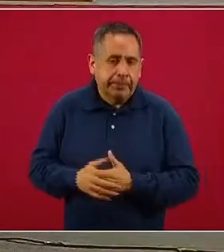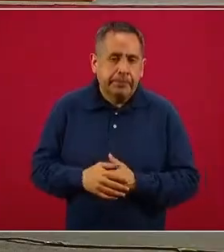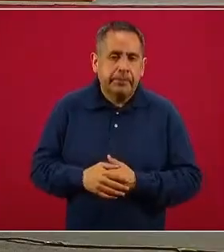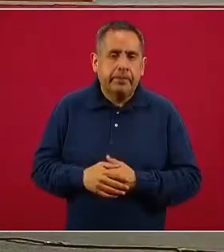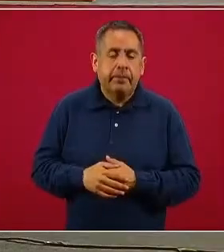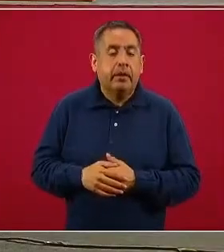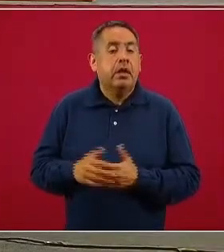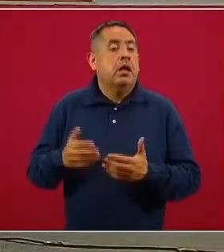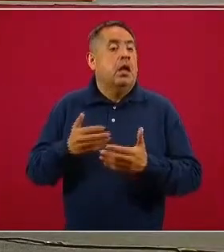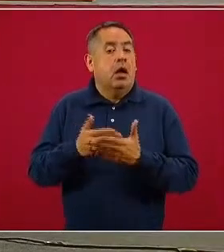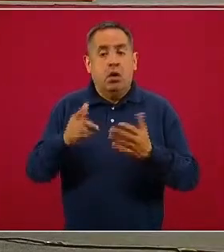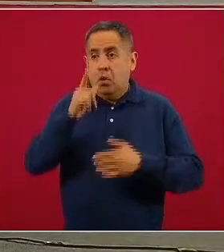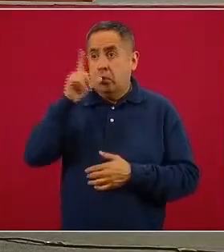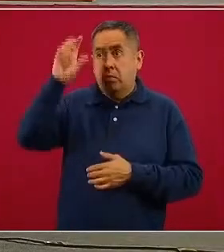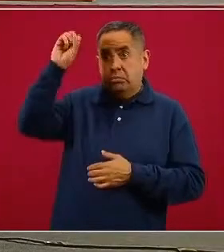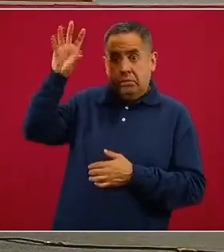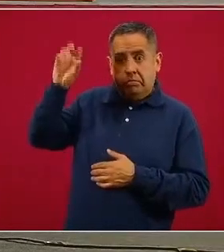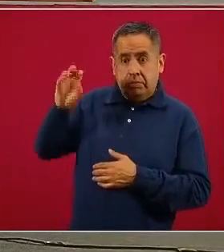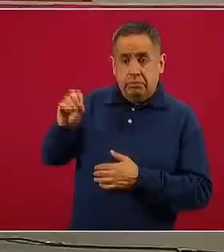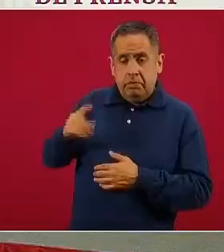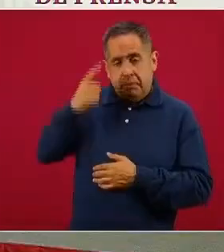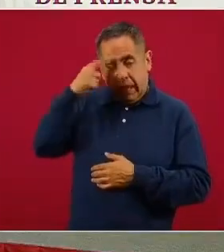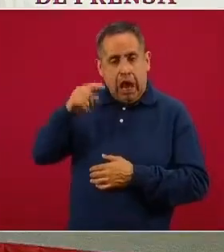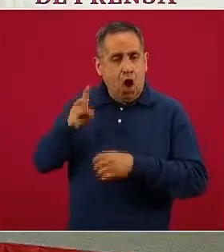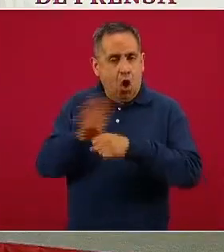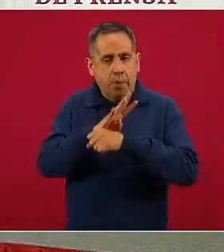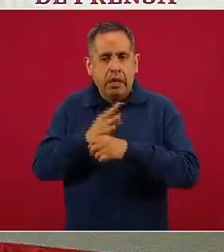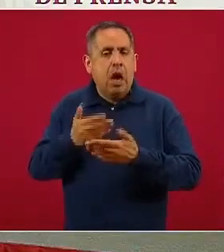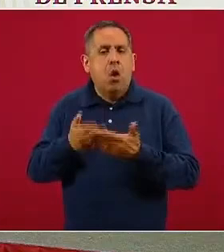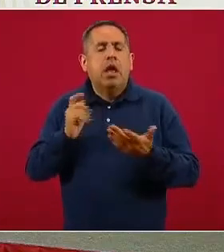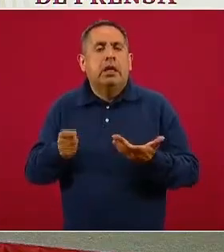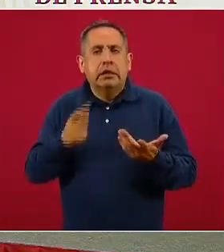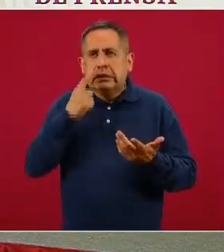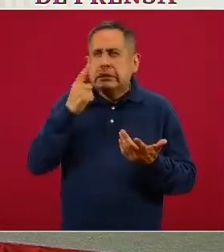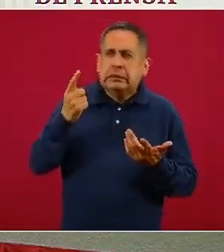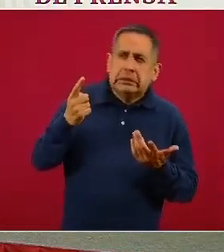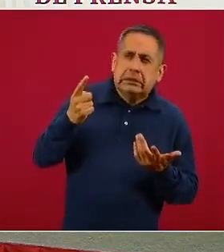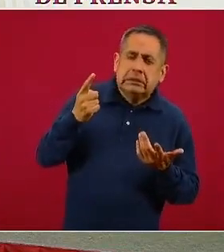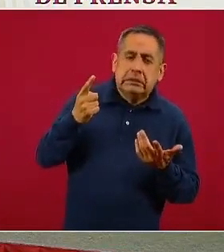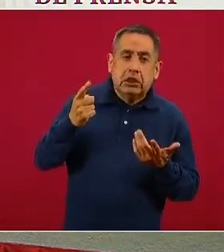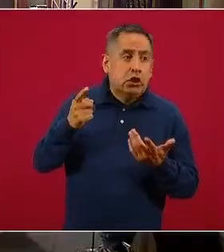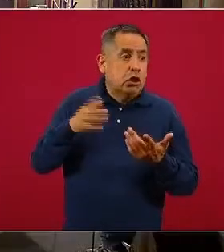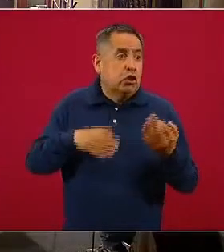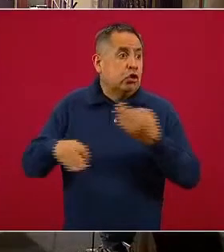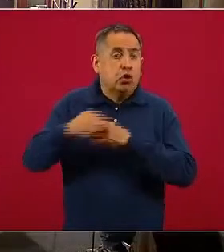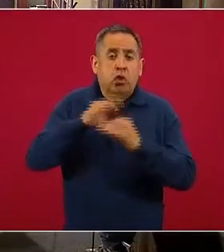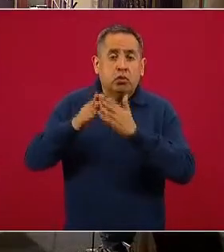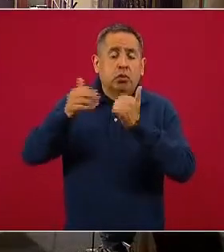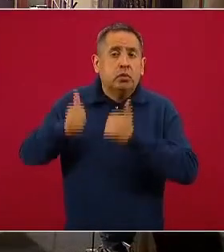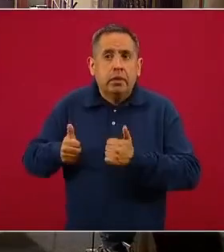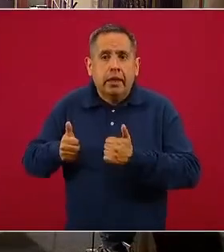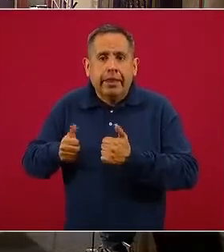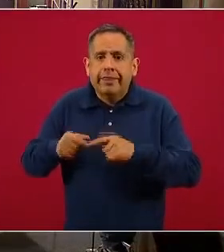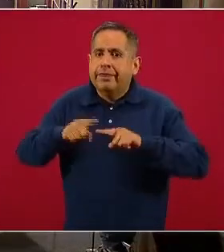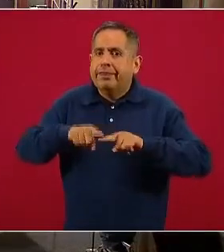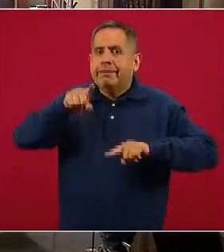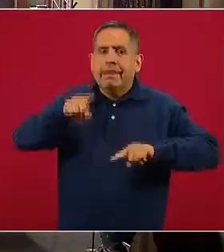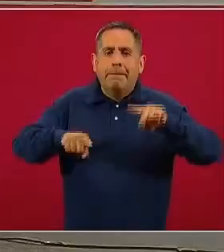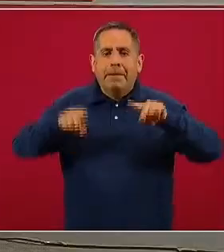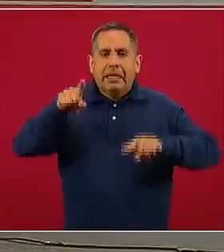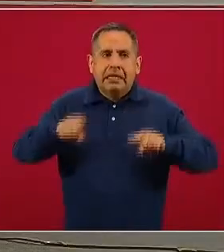La gran ventaja del semáforo de riesgo COVID es que ahora estas medidas de mitigación pueden hacerse de